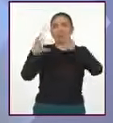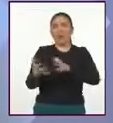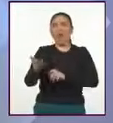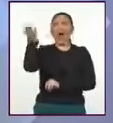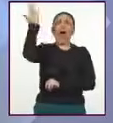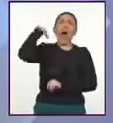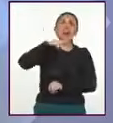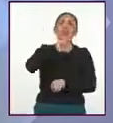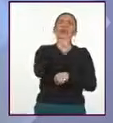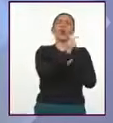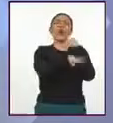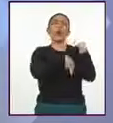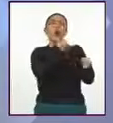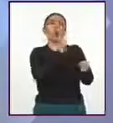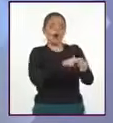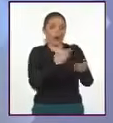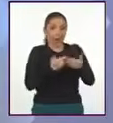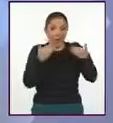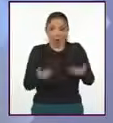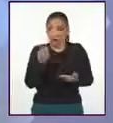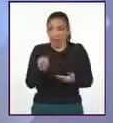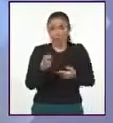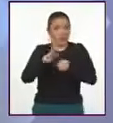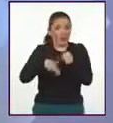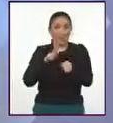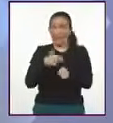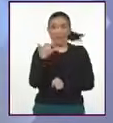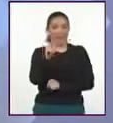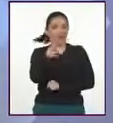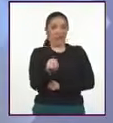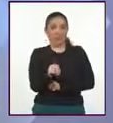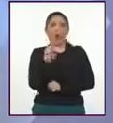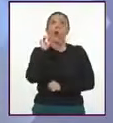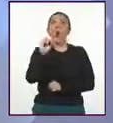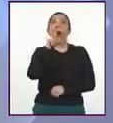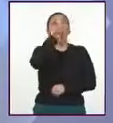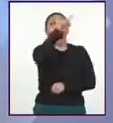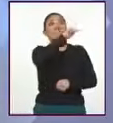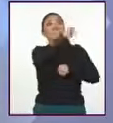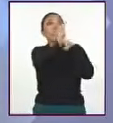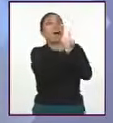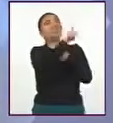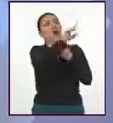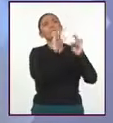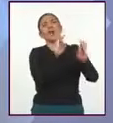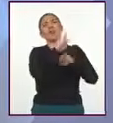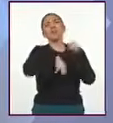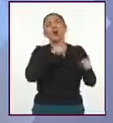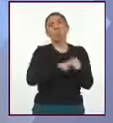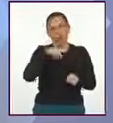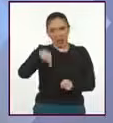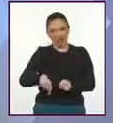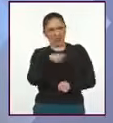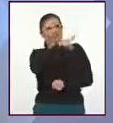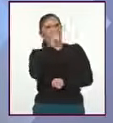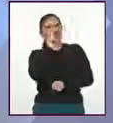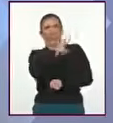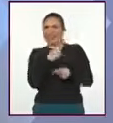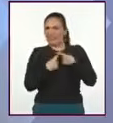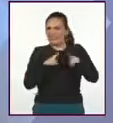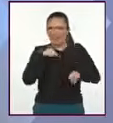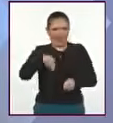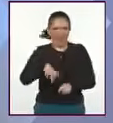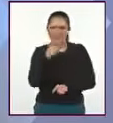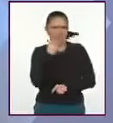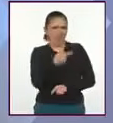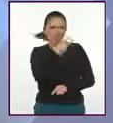normal antes ya no es normal ahora, o lo que es normal en un país no necesariamente es normal en otro. Entonces, tener